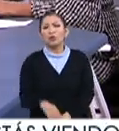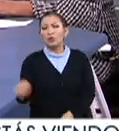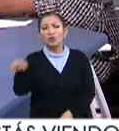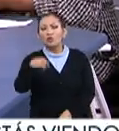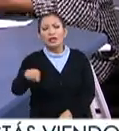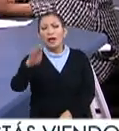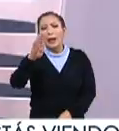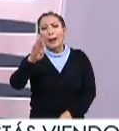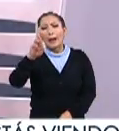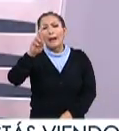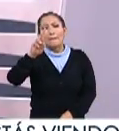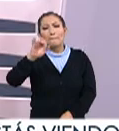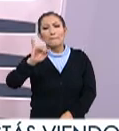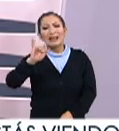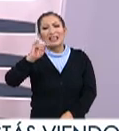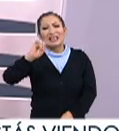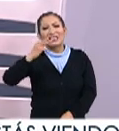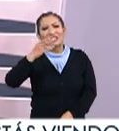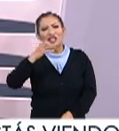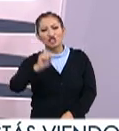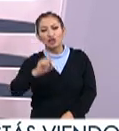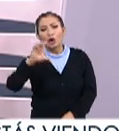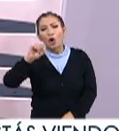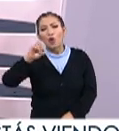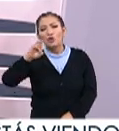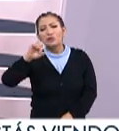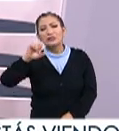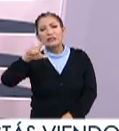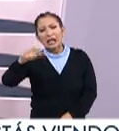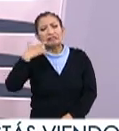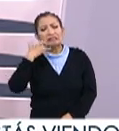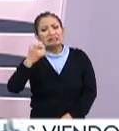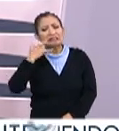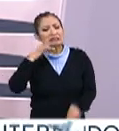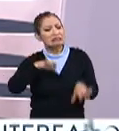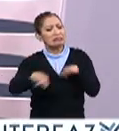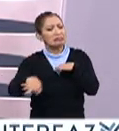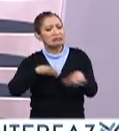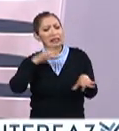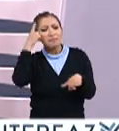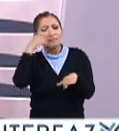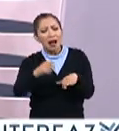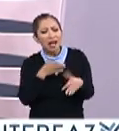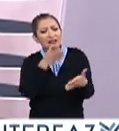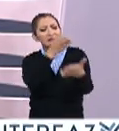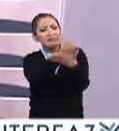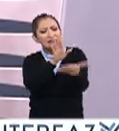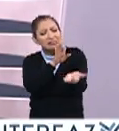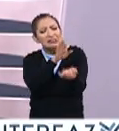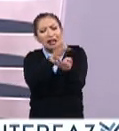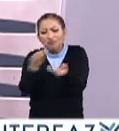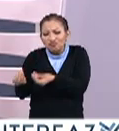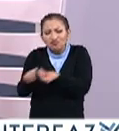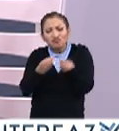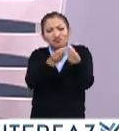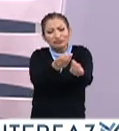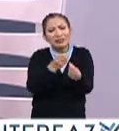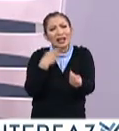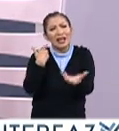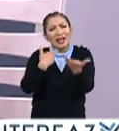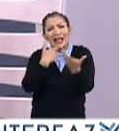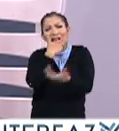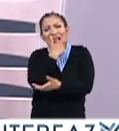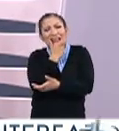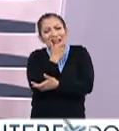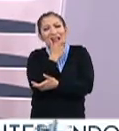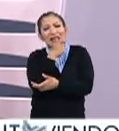Ustedes como British Council hacen muchos esfuerzos para poder acercar esta herramienta que es el lenguaje del